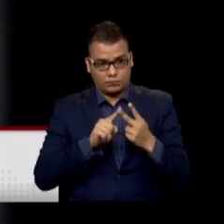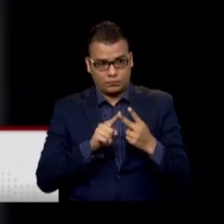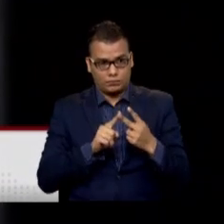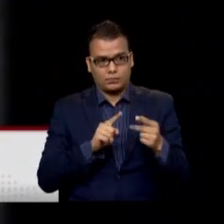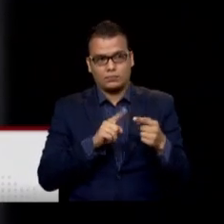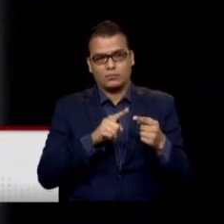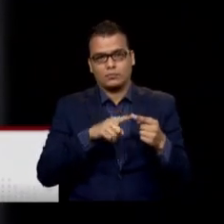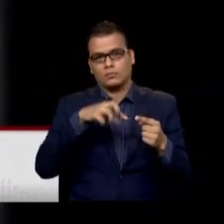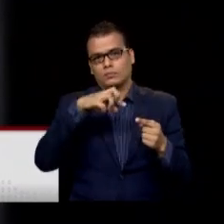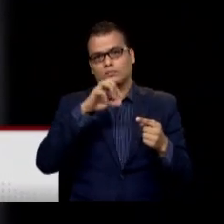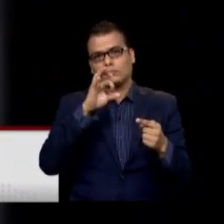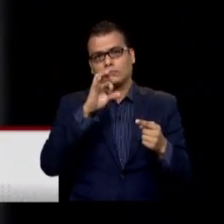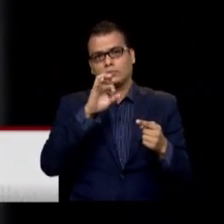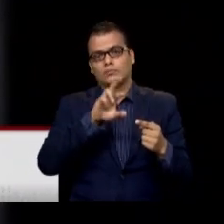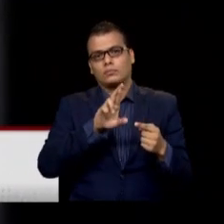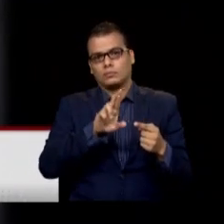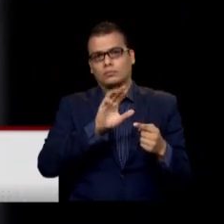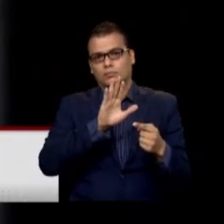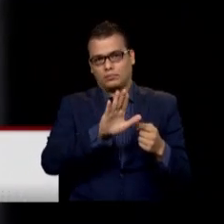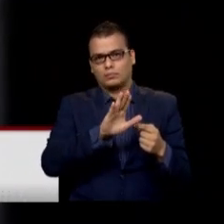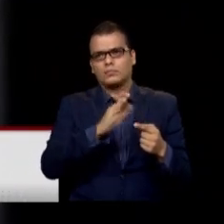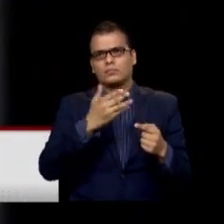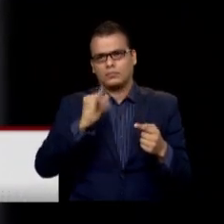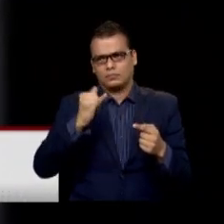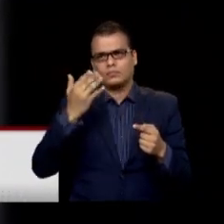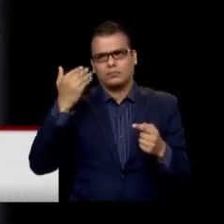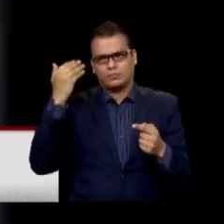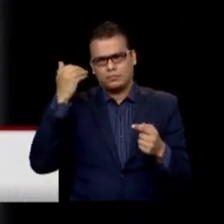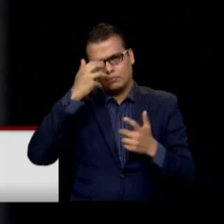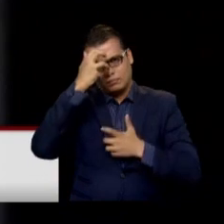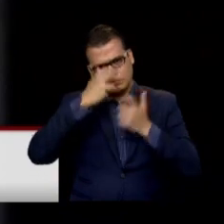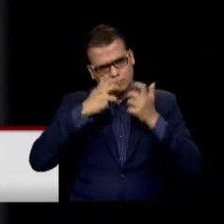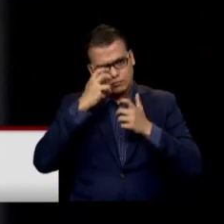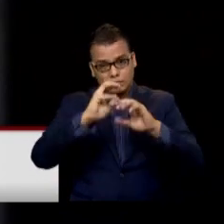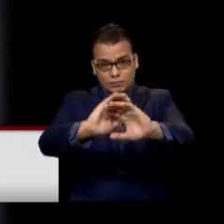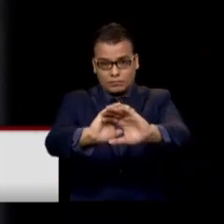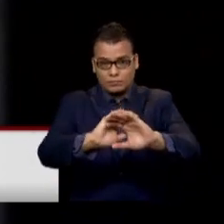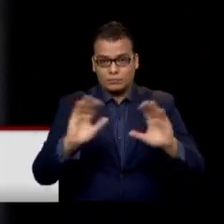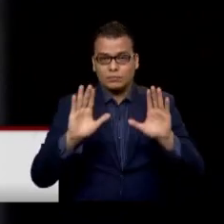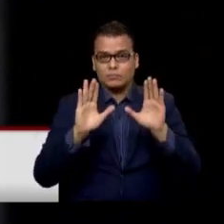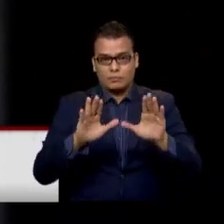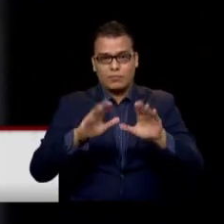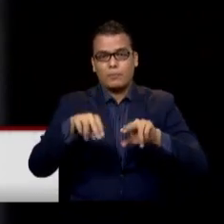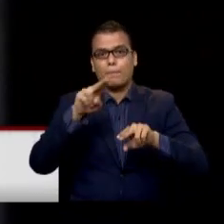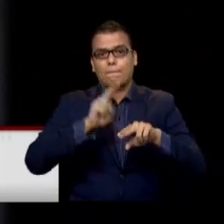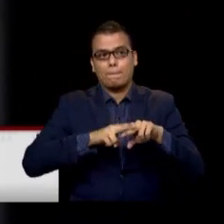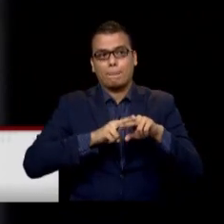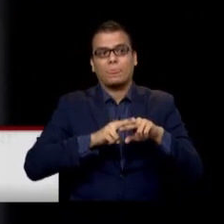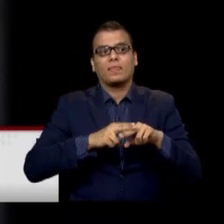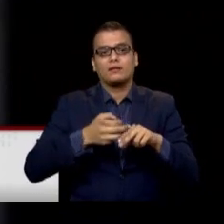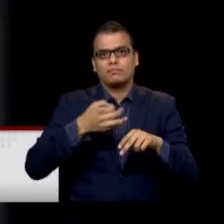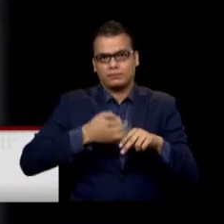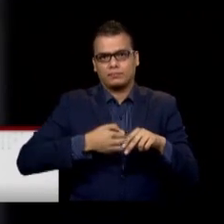llama PCR, que es la prueba que venimos realizando diagnóstica. Es una prueba que